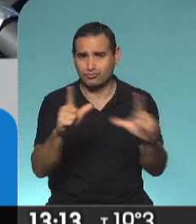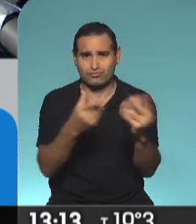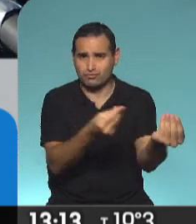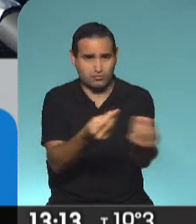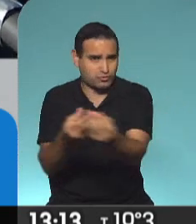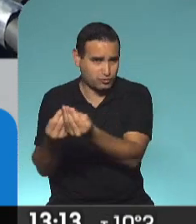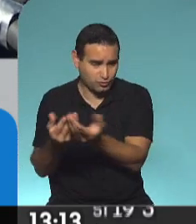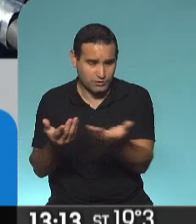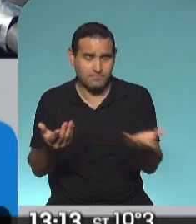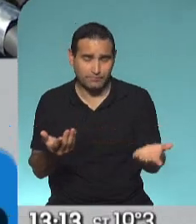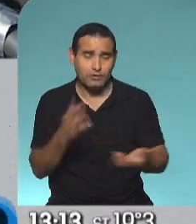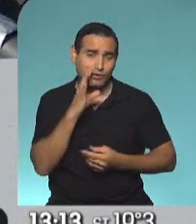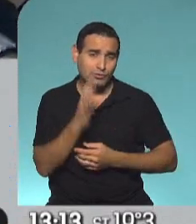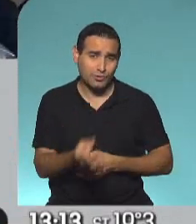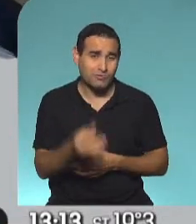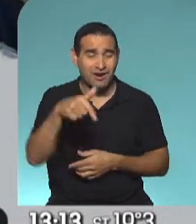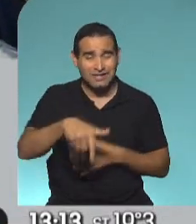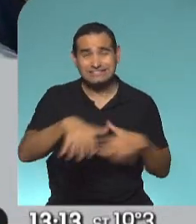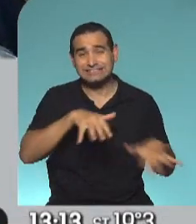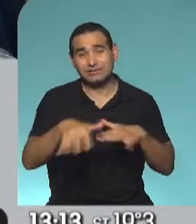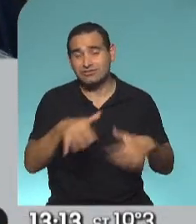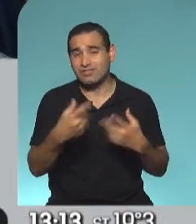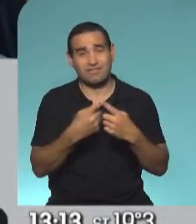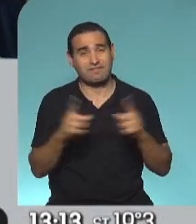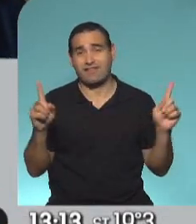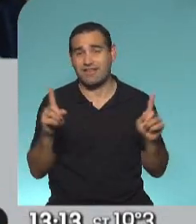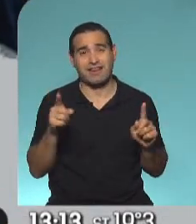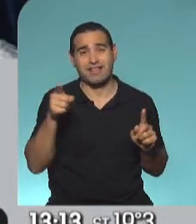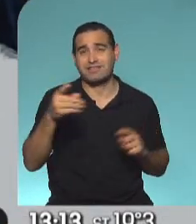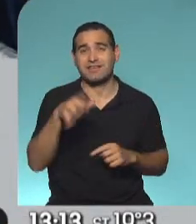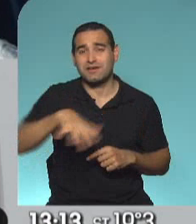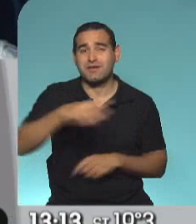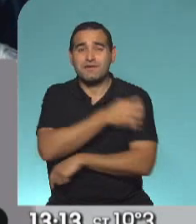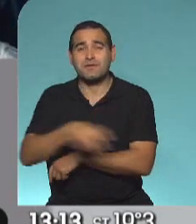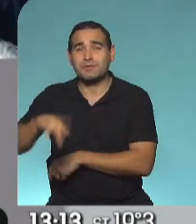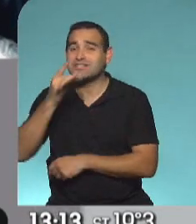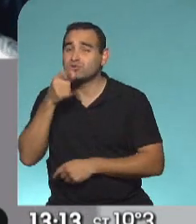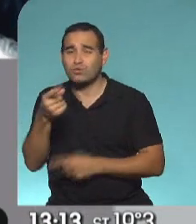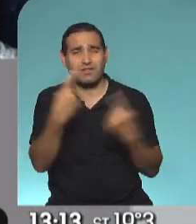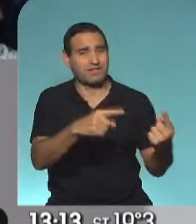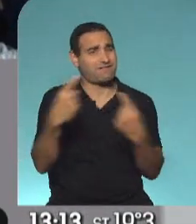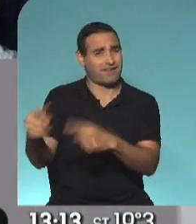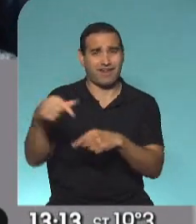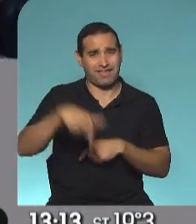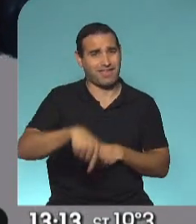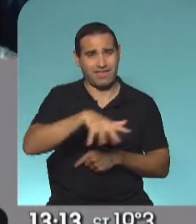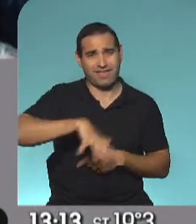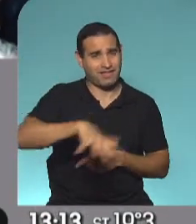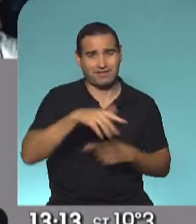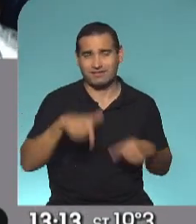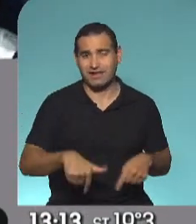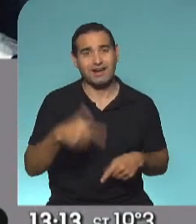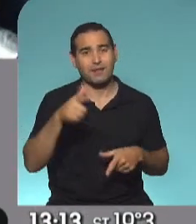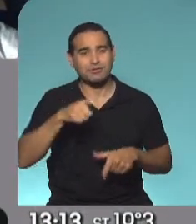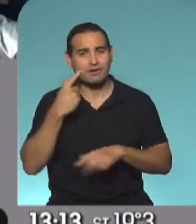de los vecinos, que obviamente es una situación totalmente distinta a la Villa Sur, un componente etario totalmente distinto,